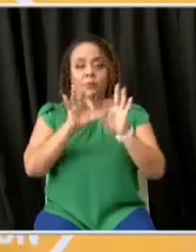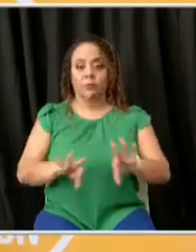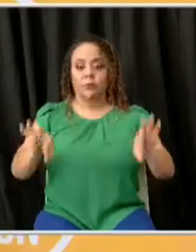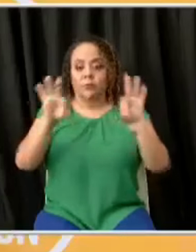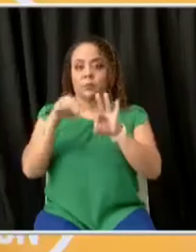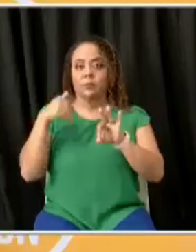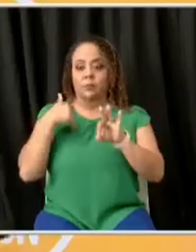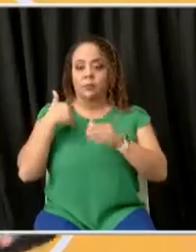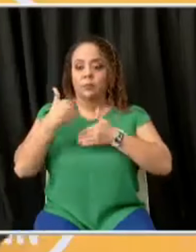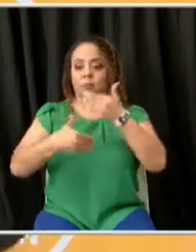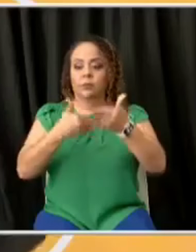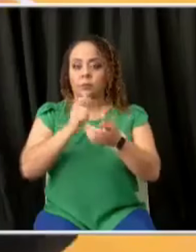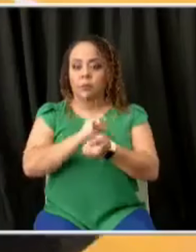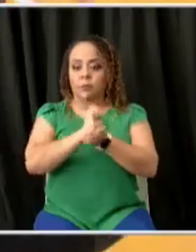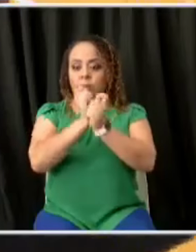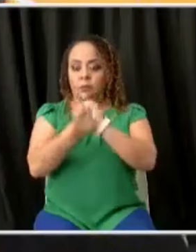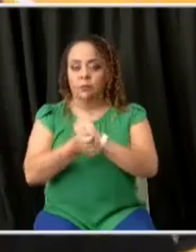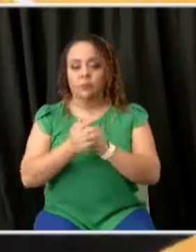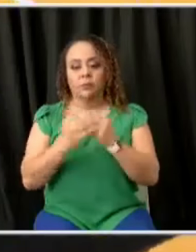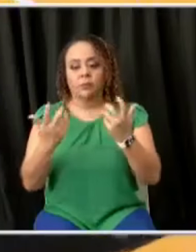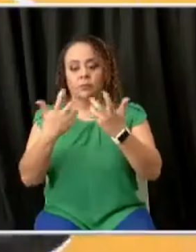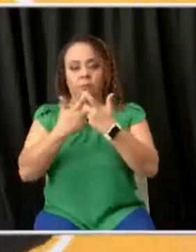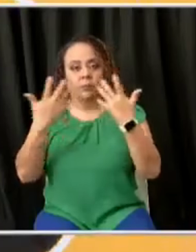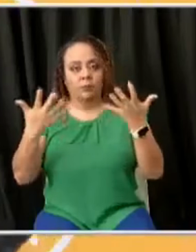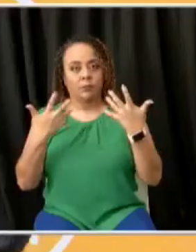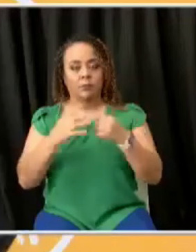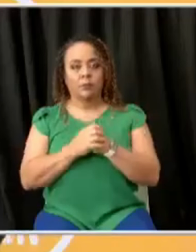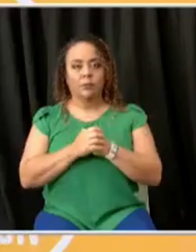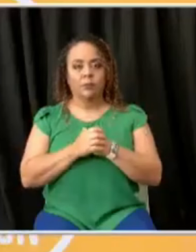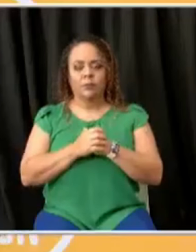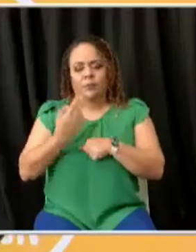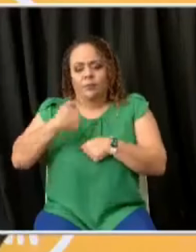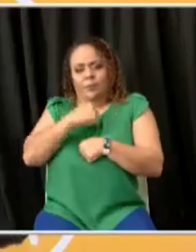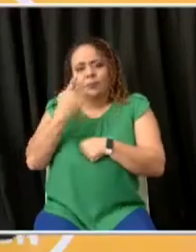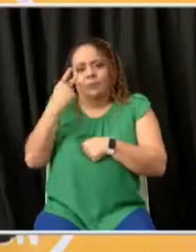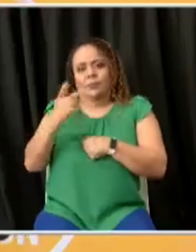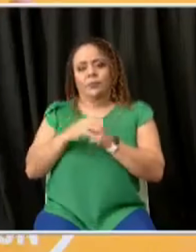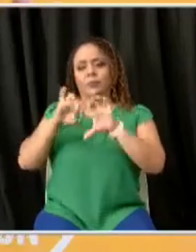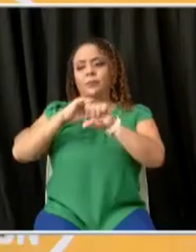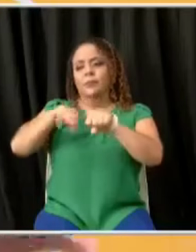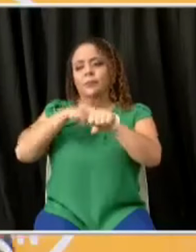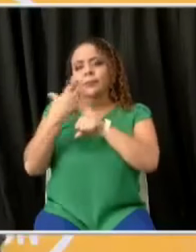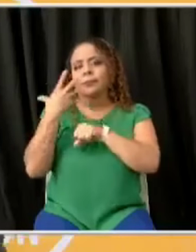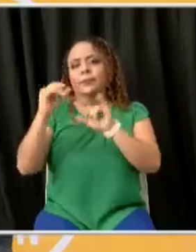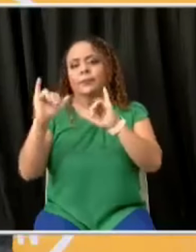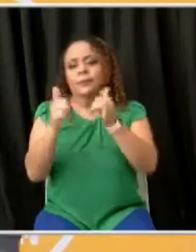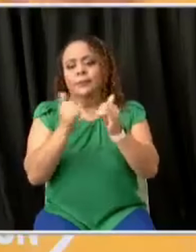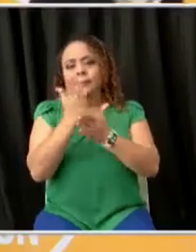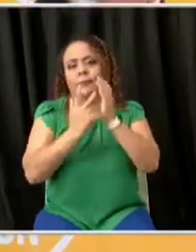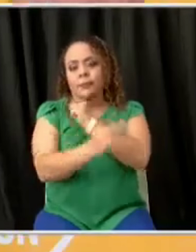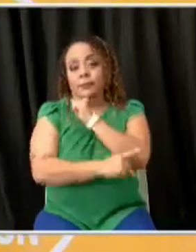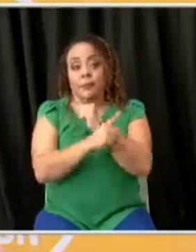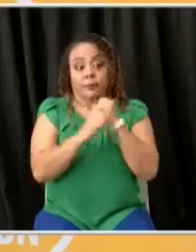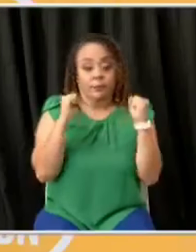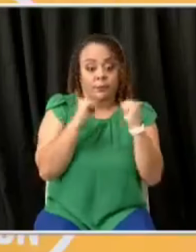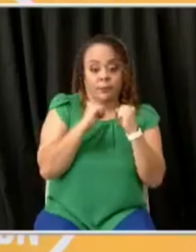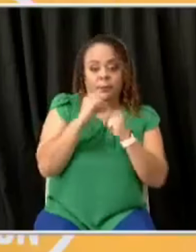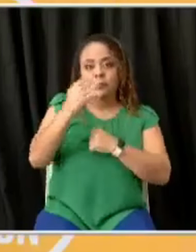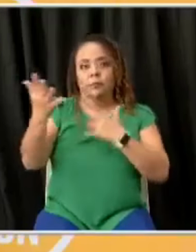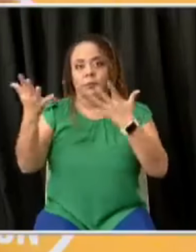tener un proceso de adaptación, de climatación adecuada. Es más, lo vemos, cuando la selección sale a jugar a un país o muy frío o